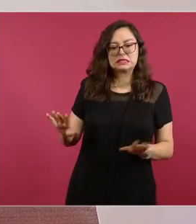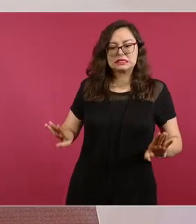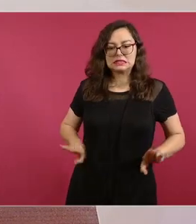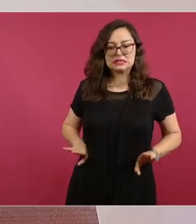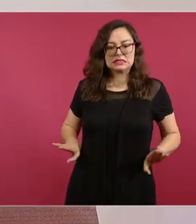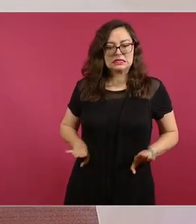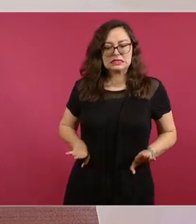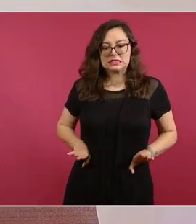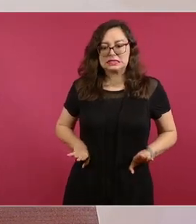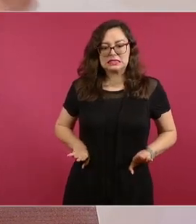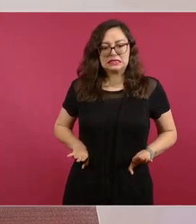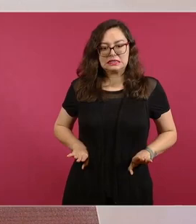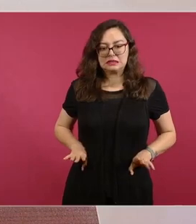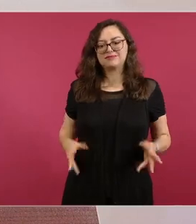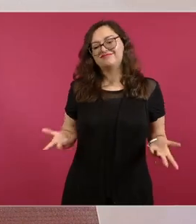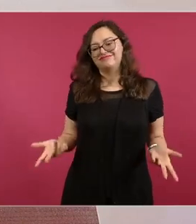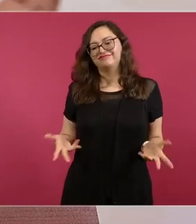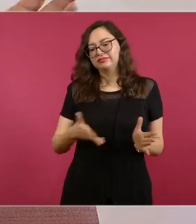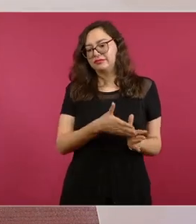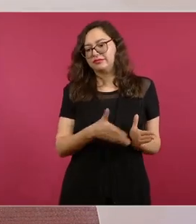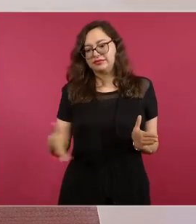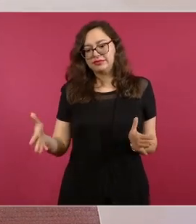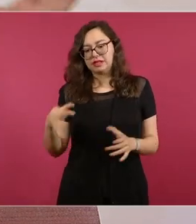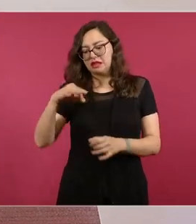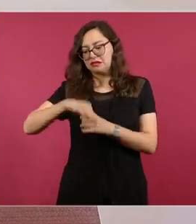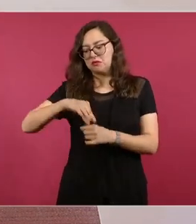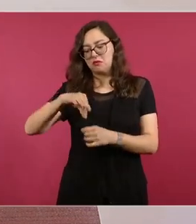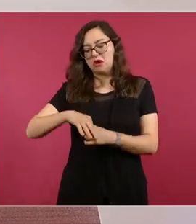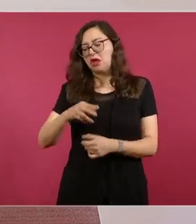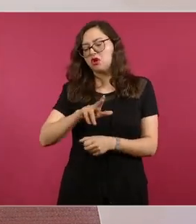Por la temporada tampoco es para